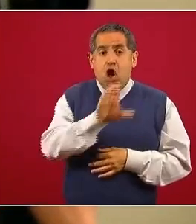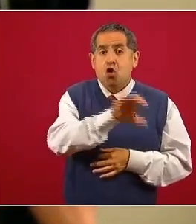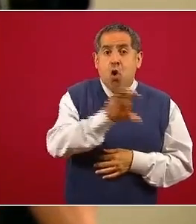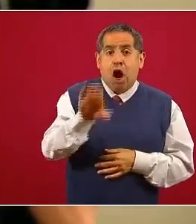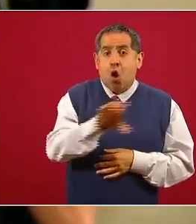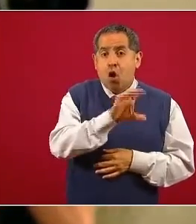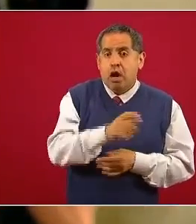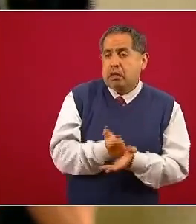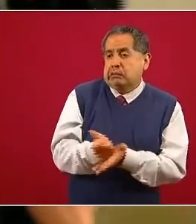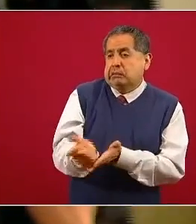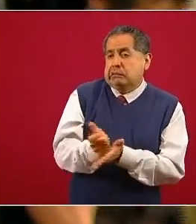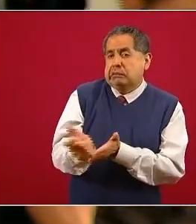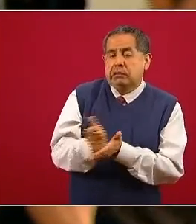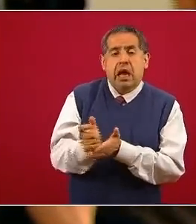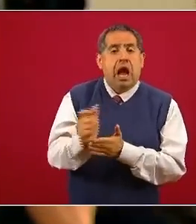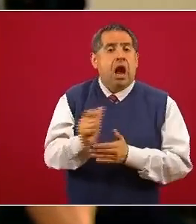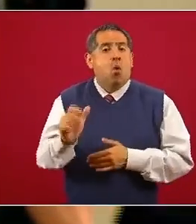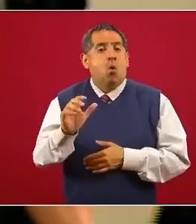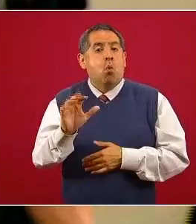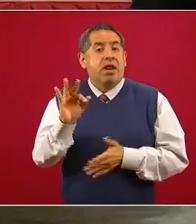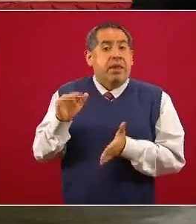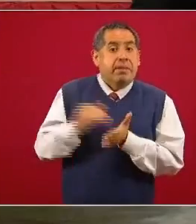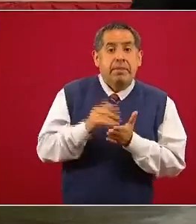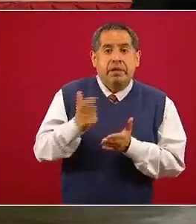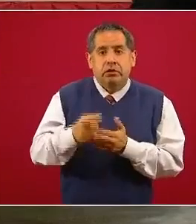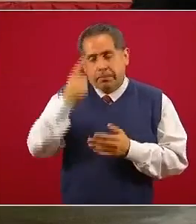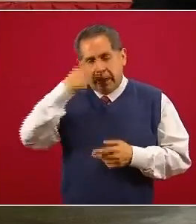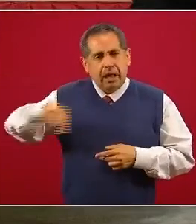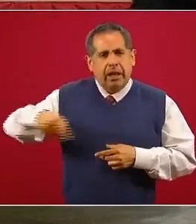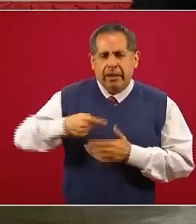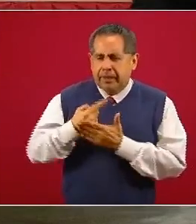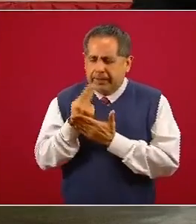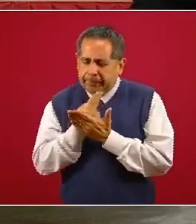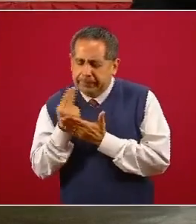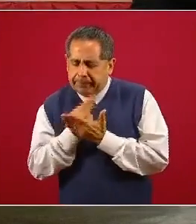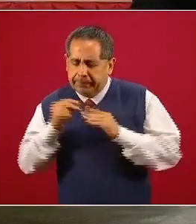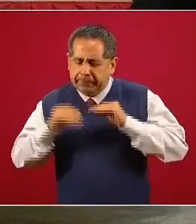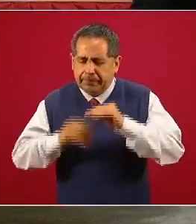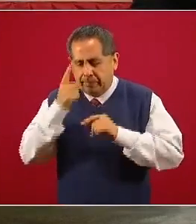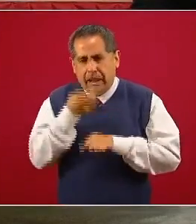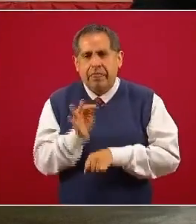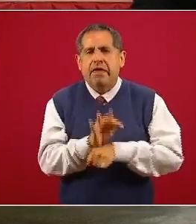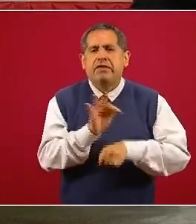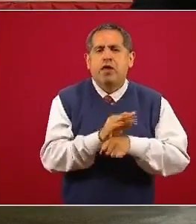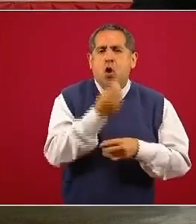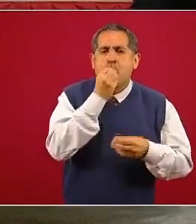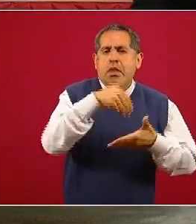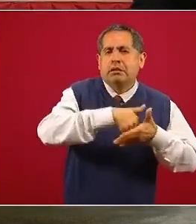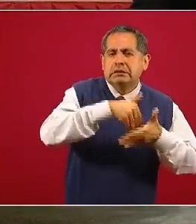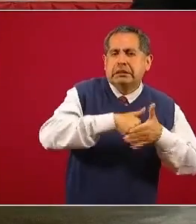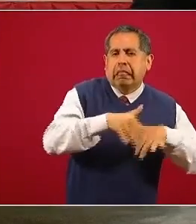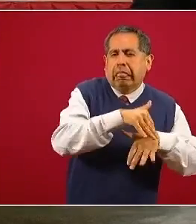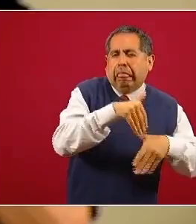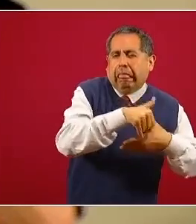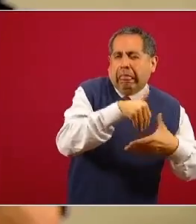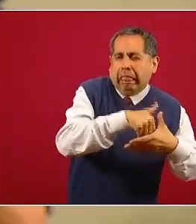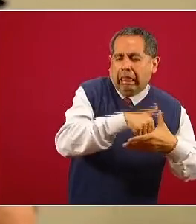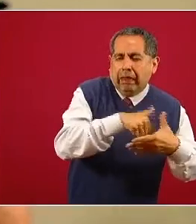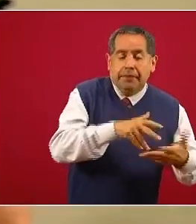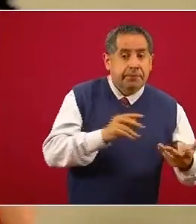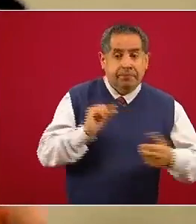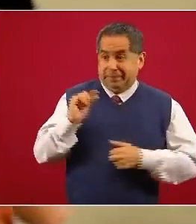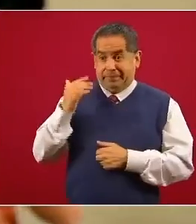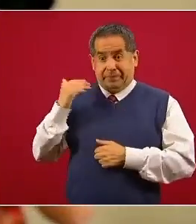pagando 40 mil pesos a caricaturistas y columnistas para salir en defensa de la comida chatarra. Hace unos días el Congreso